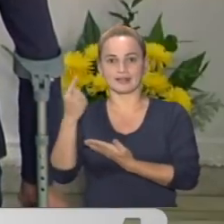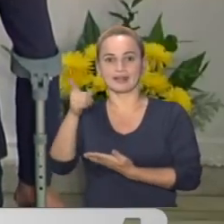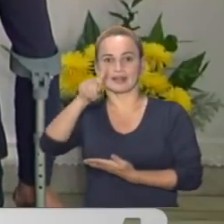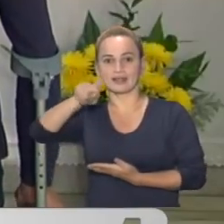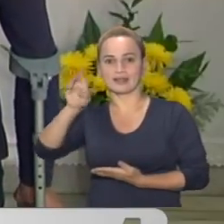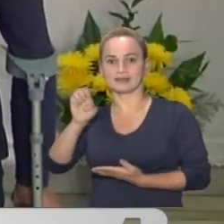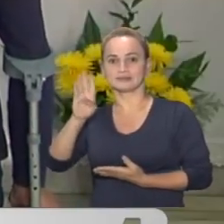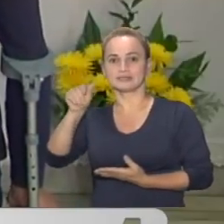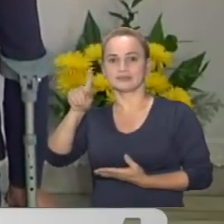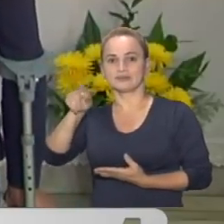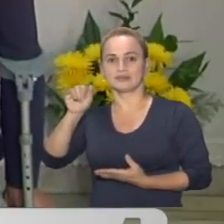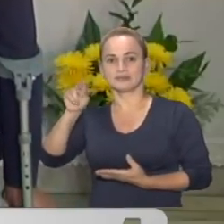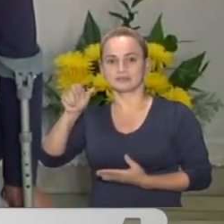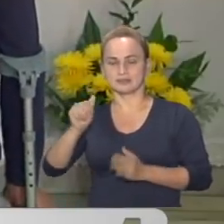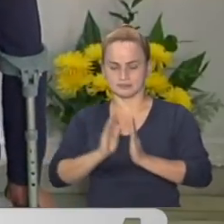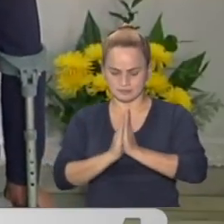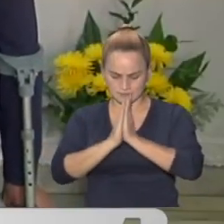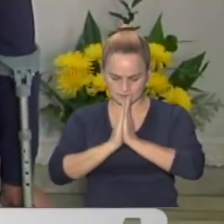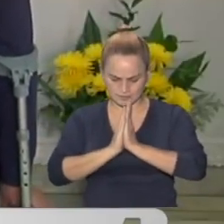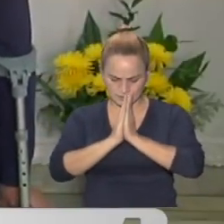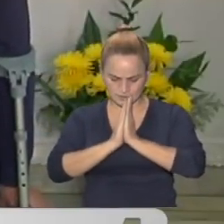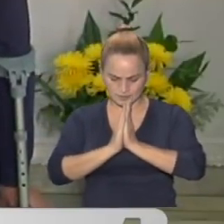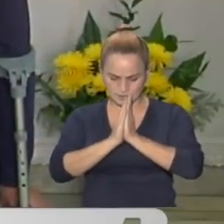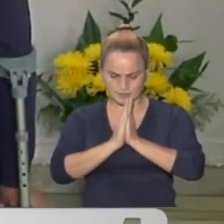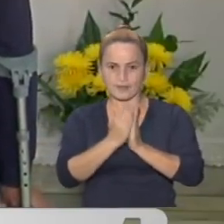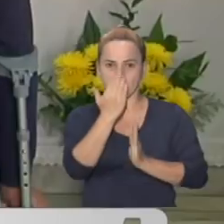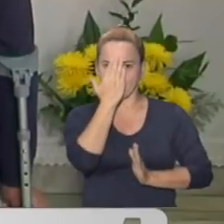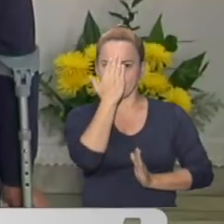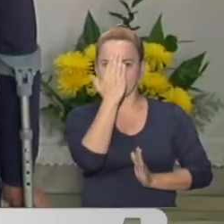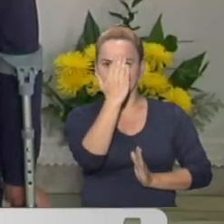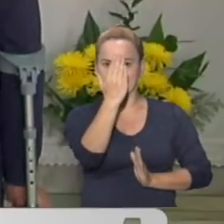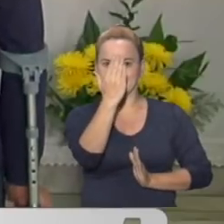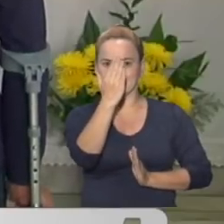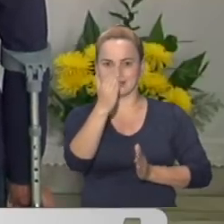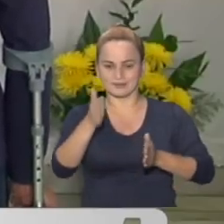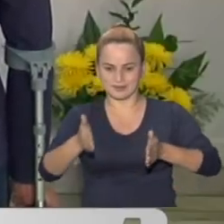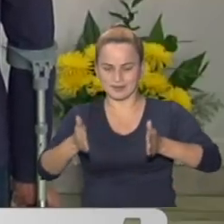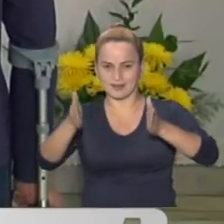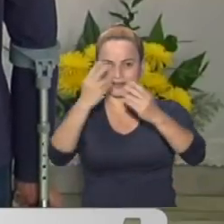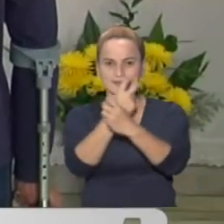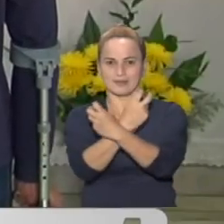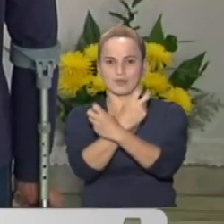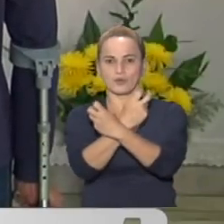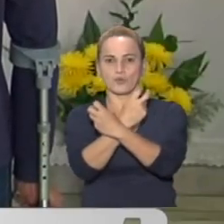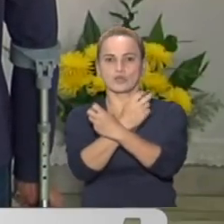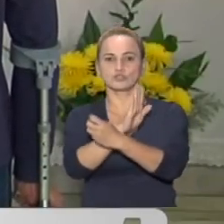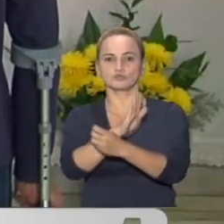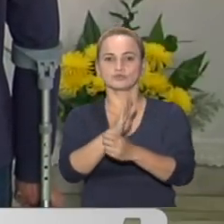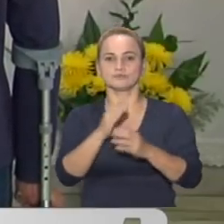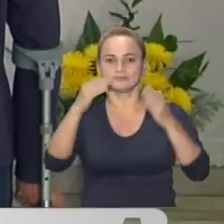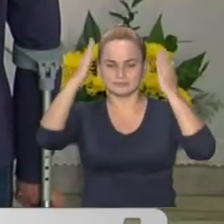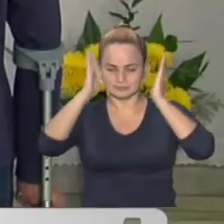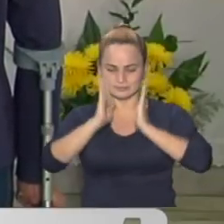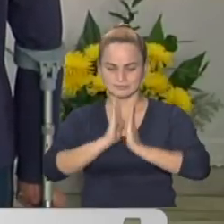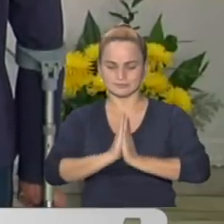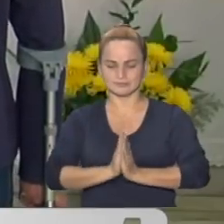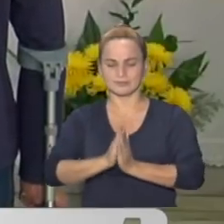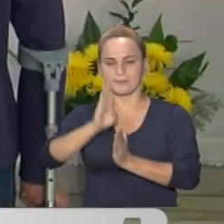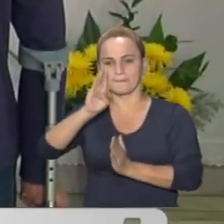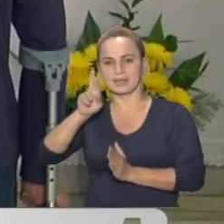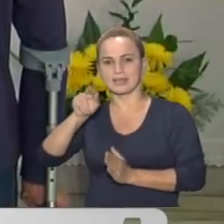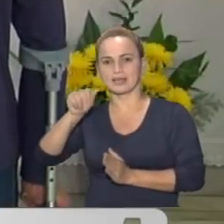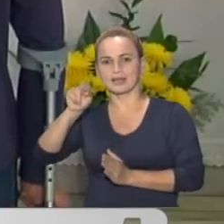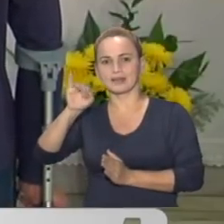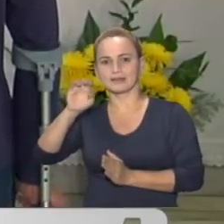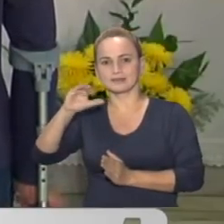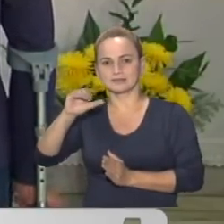Sebastián Vázquez en este momento orando frente a la cripta, en donde están los restos de la hermana Berenice y a quien ella le concedió el